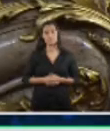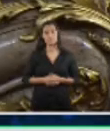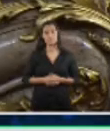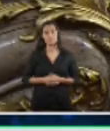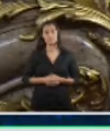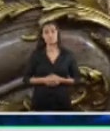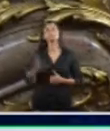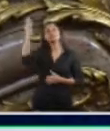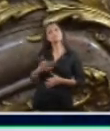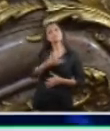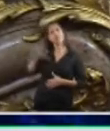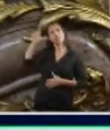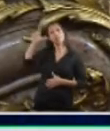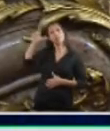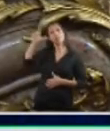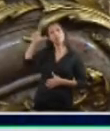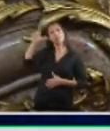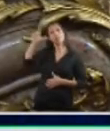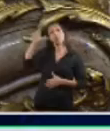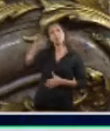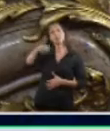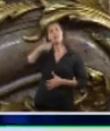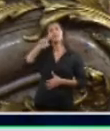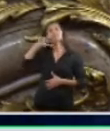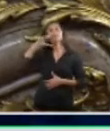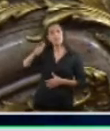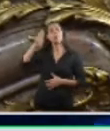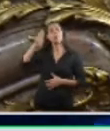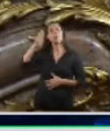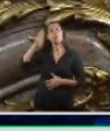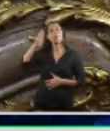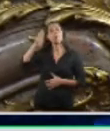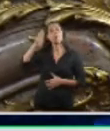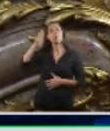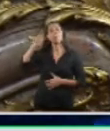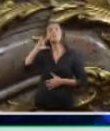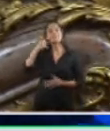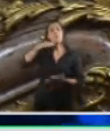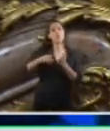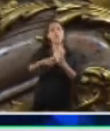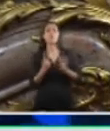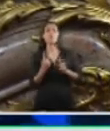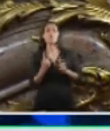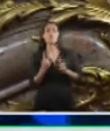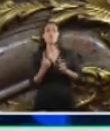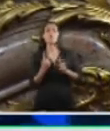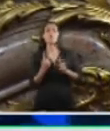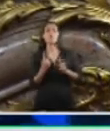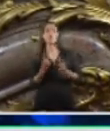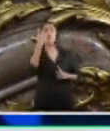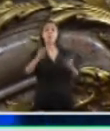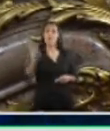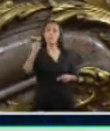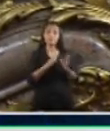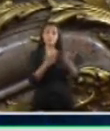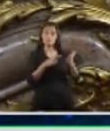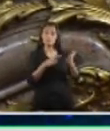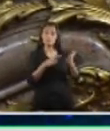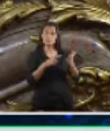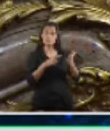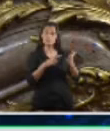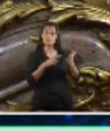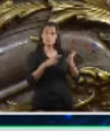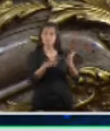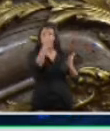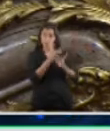y vamos a conversar más en extenso. Esta noche, por lo menos lo están promocionando, una